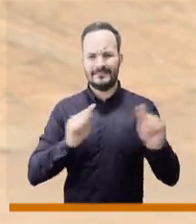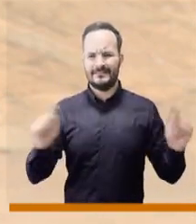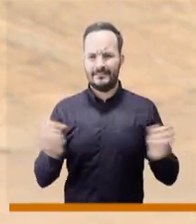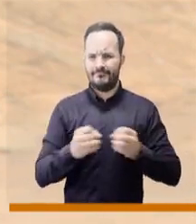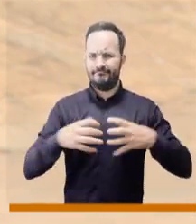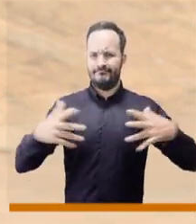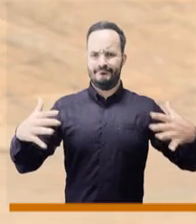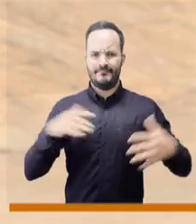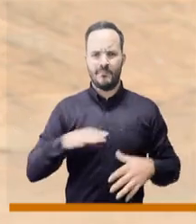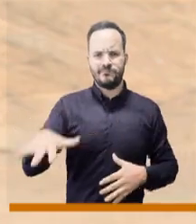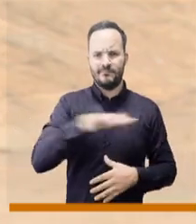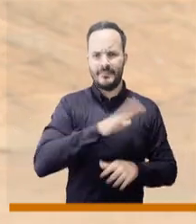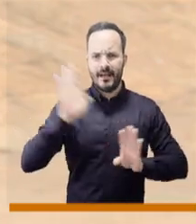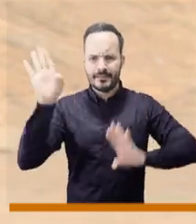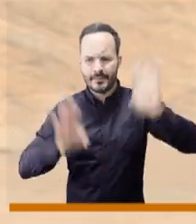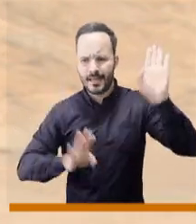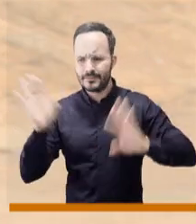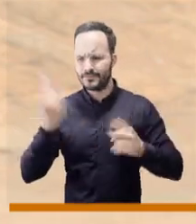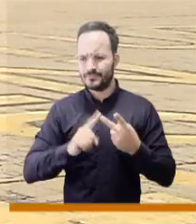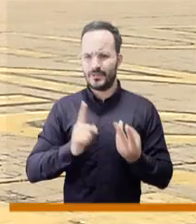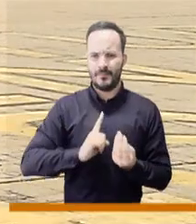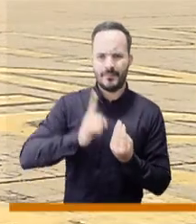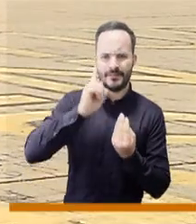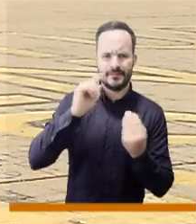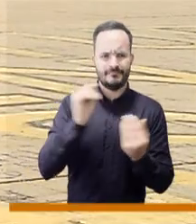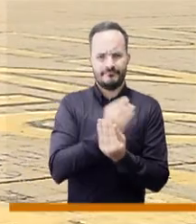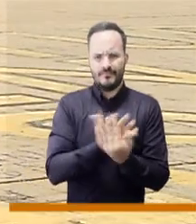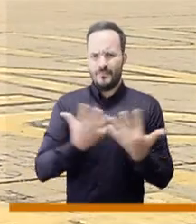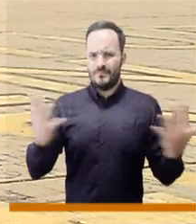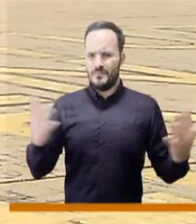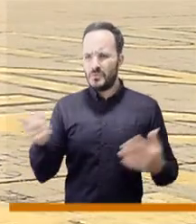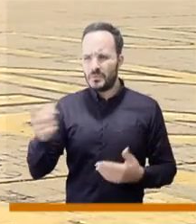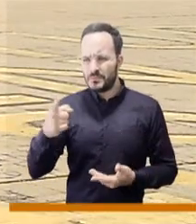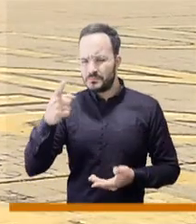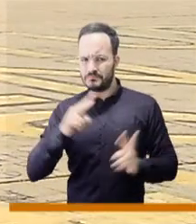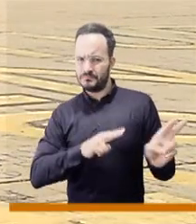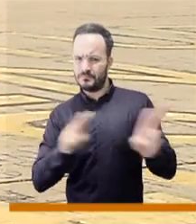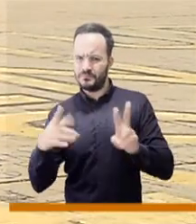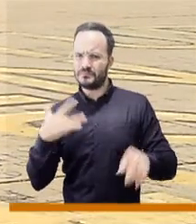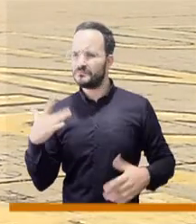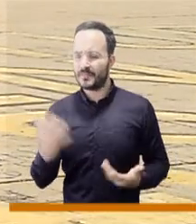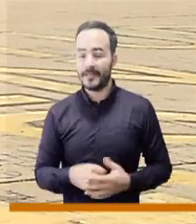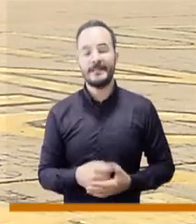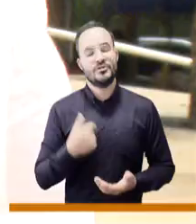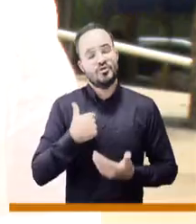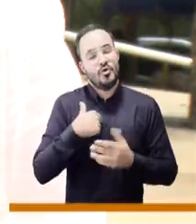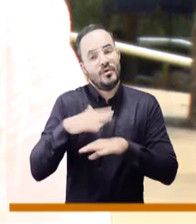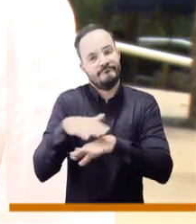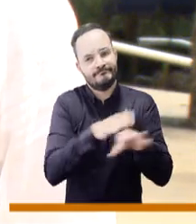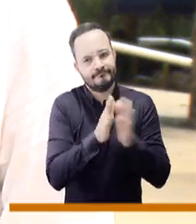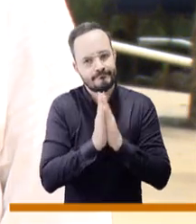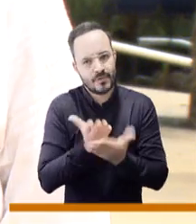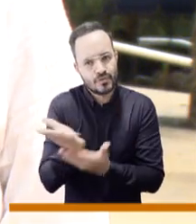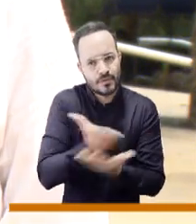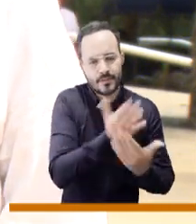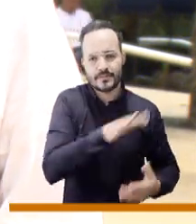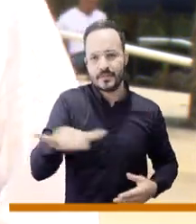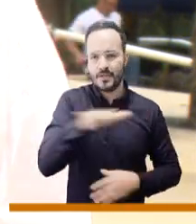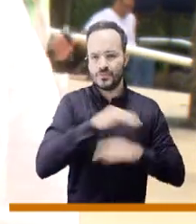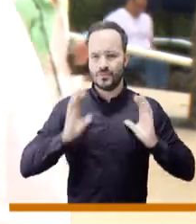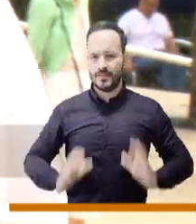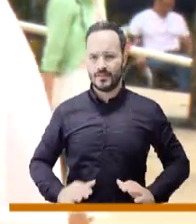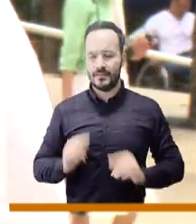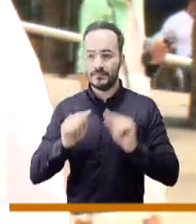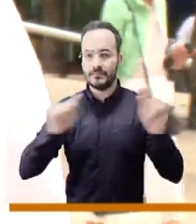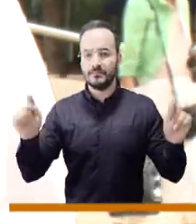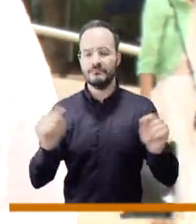pues, en diferentes movimientos, candidatos y partidos. La invitación que le hago a la ciudadanía es que escuche con mucha atención estas candidaturas y